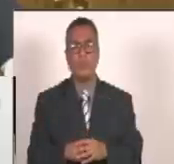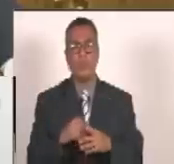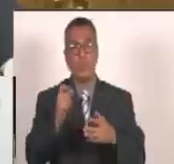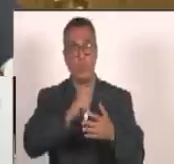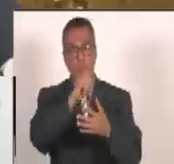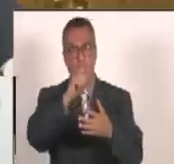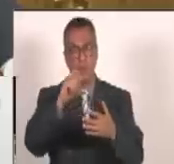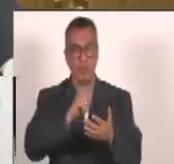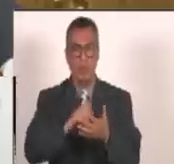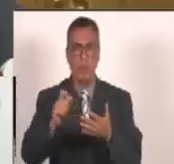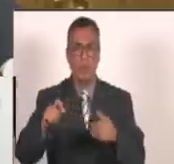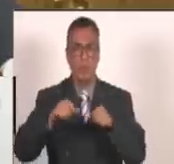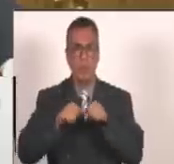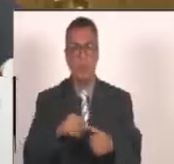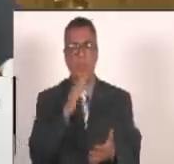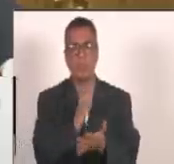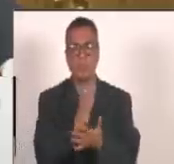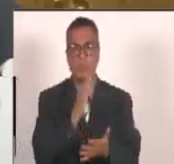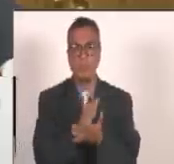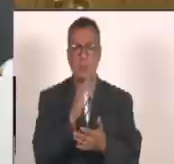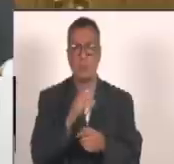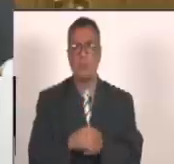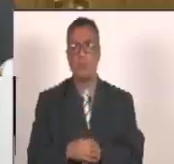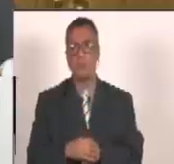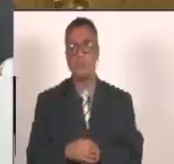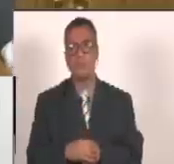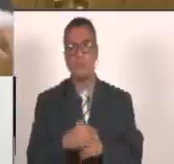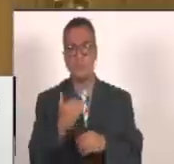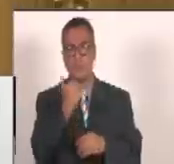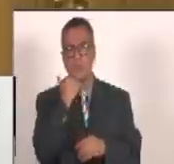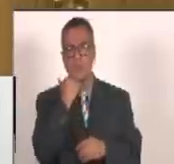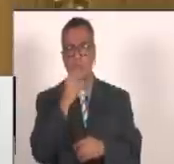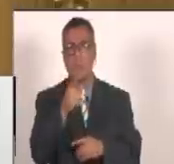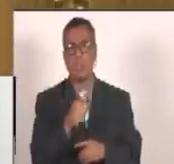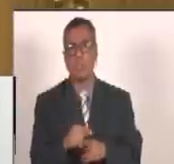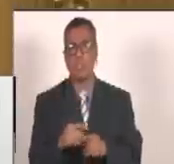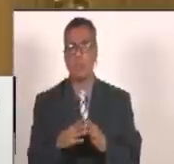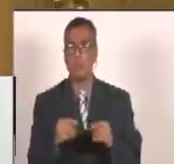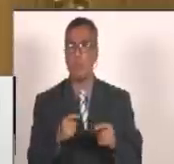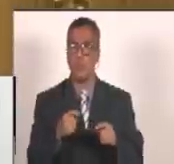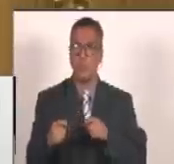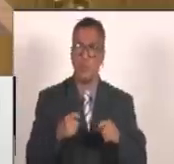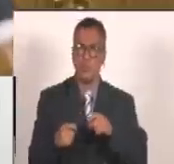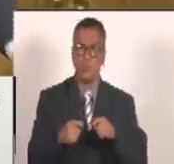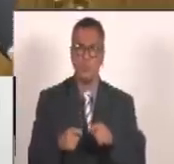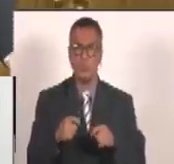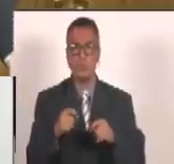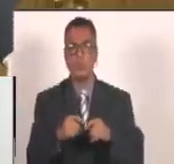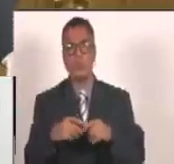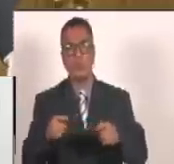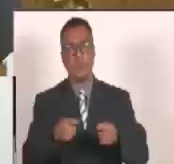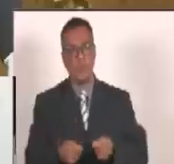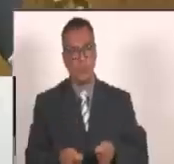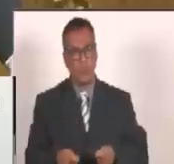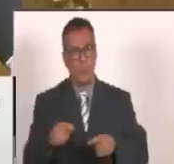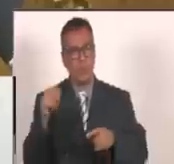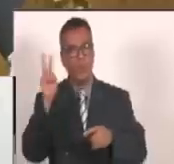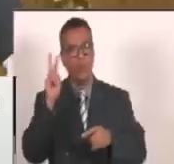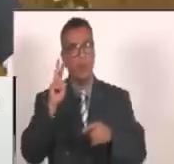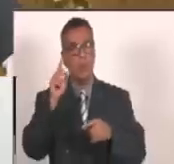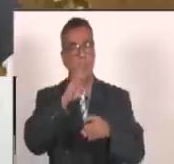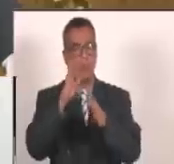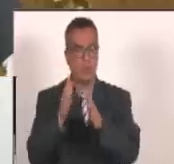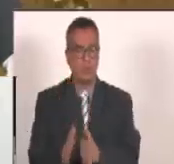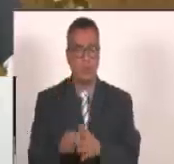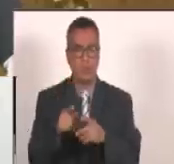La obra de Román se mantuvo siempre cercana a las inquietudes y a las luchas del pueblo